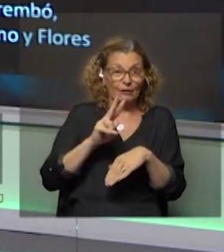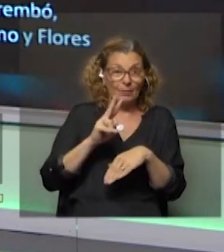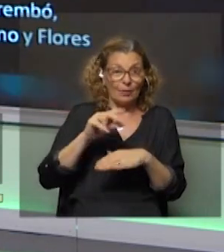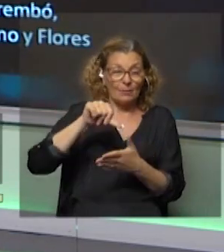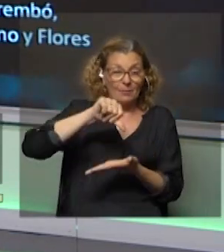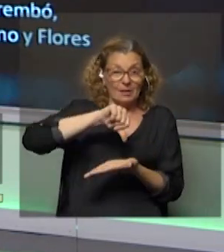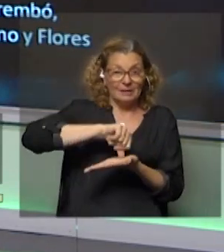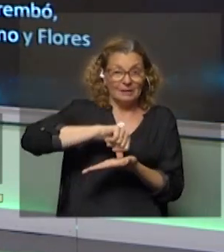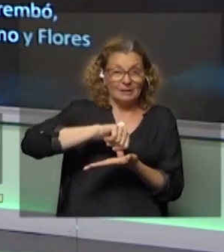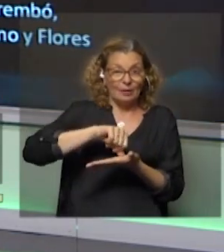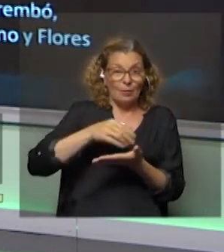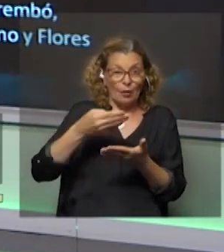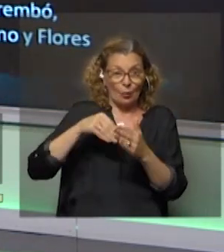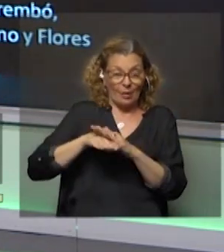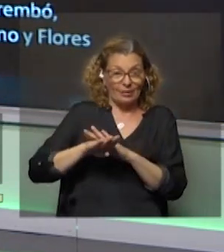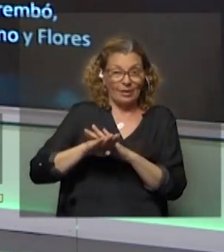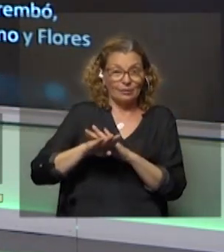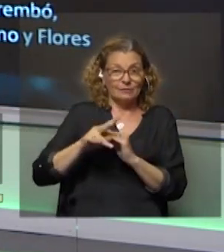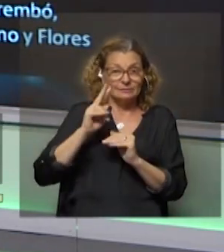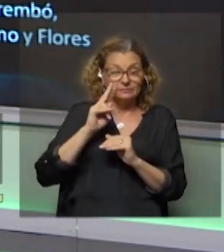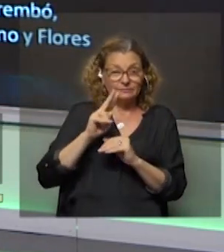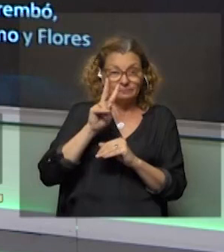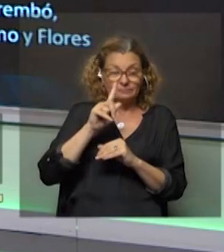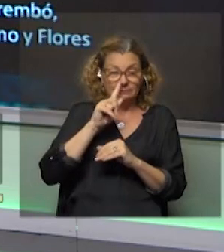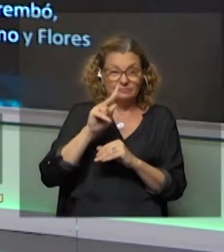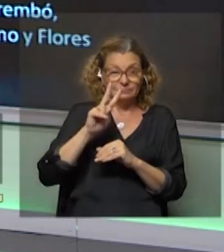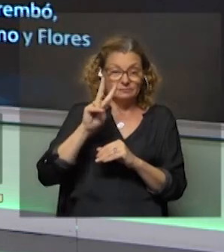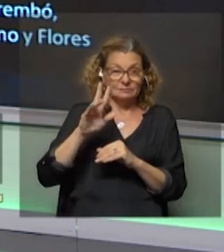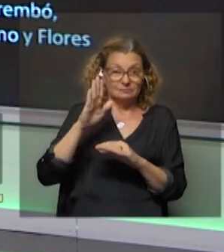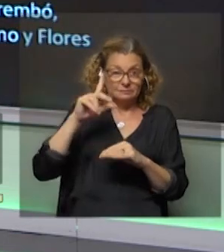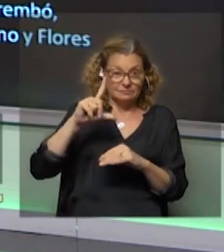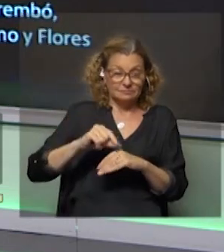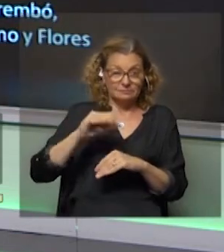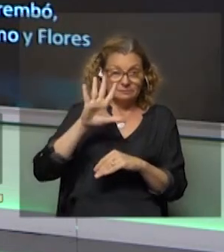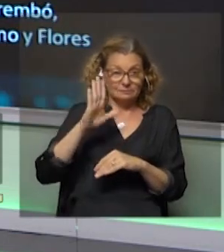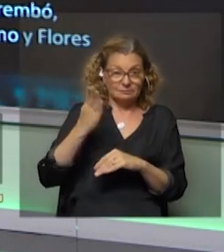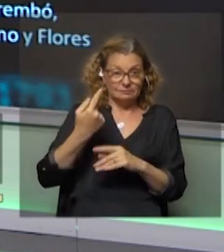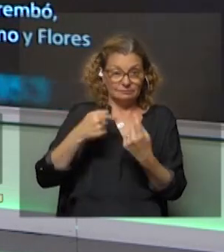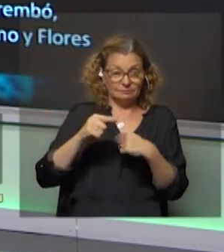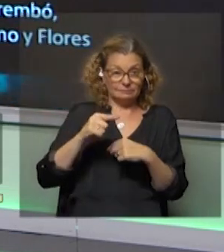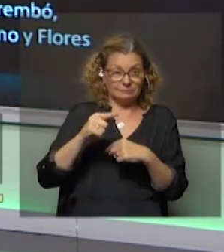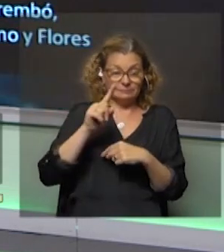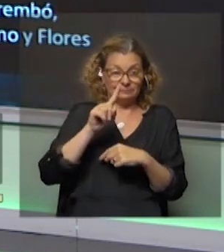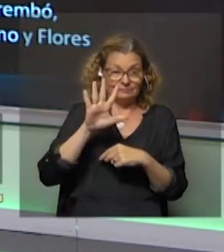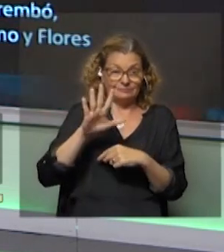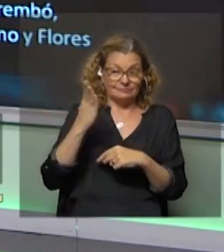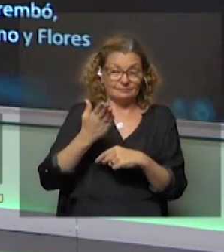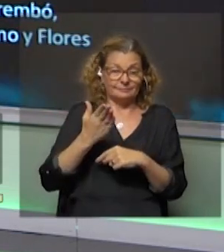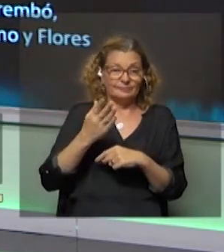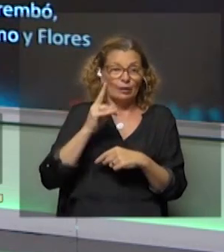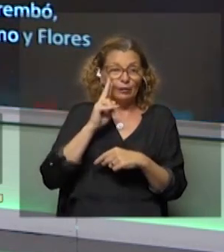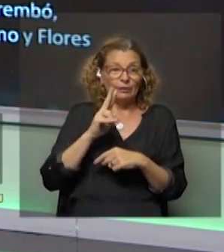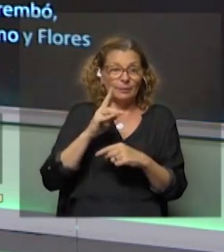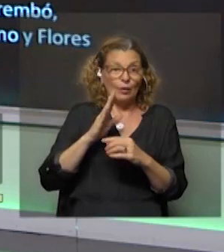nivel del país el consumo acumulado en lo que va del 2022 cayó un 5% a nivel país pero cayó casi un 15% cuando miramos